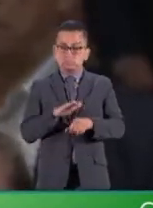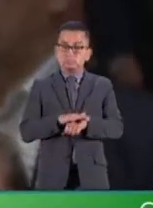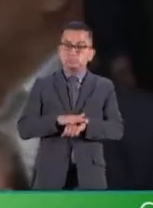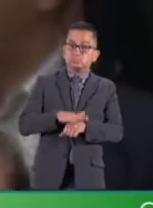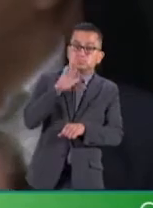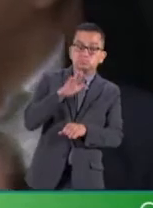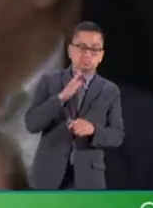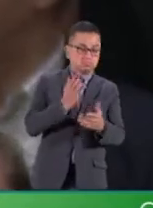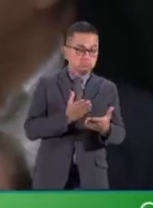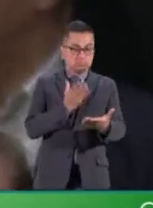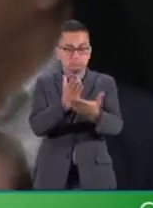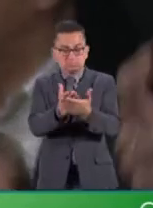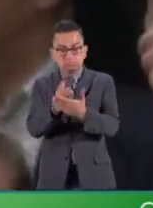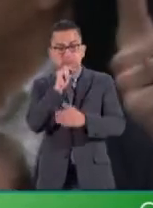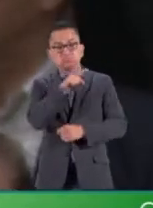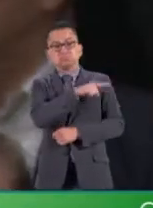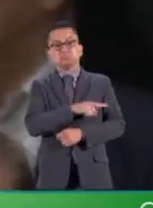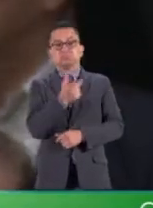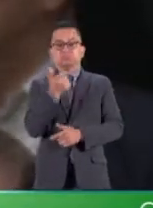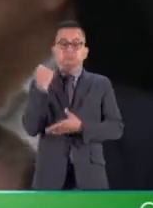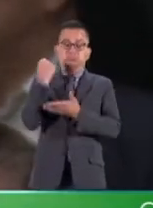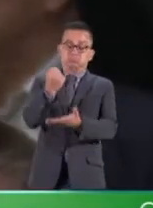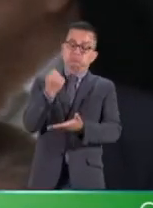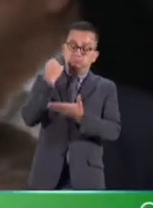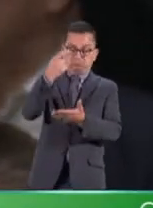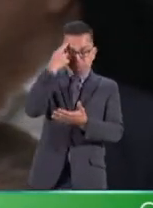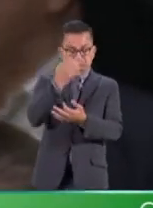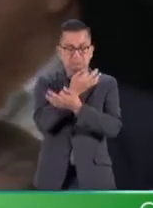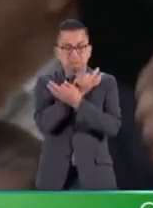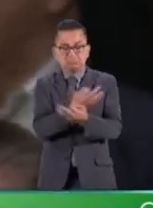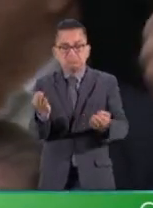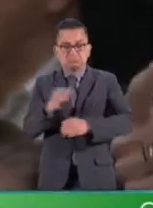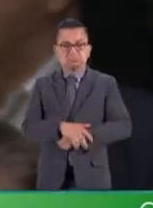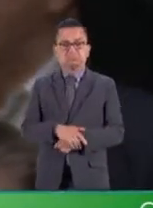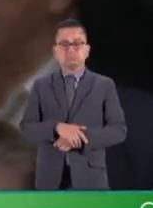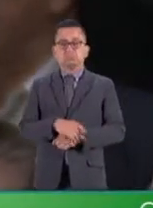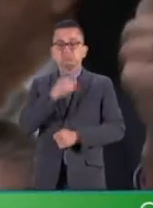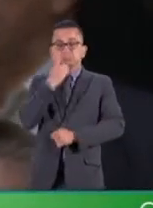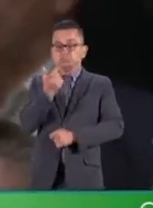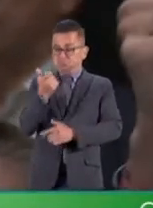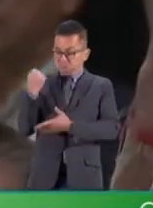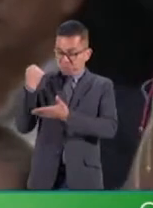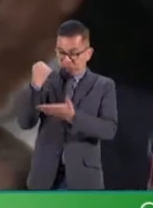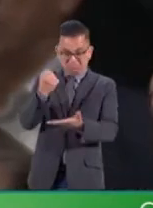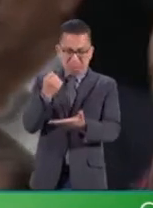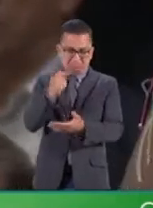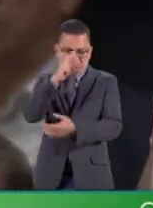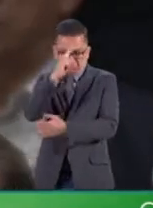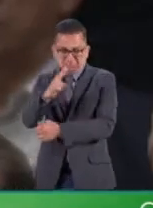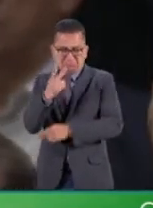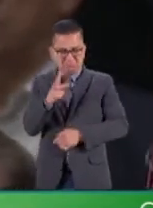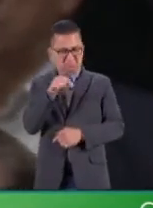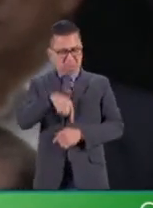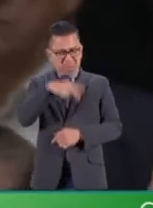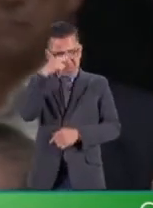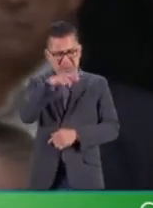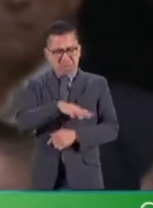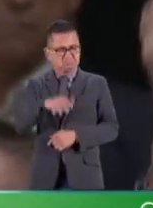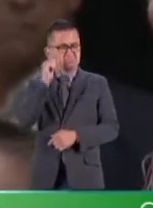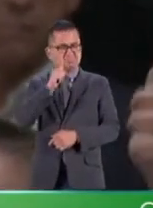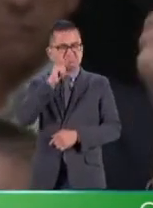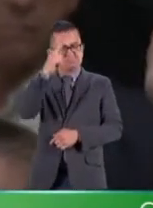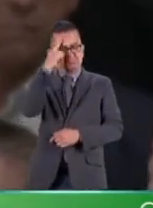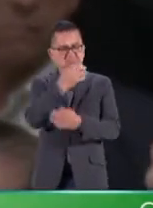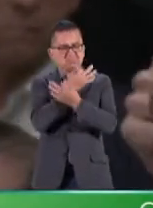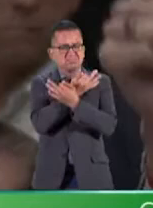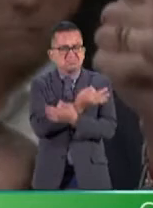para hacer campaña. Aunque se prohíbe el uso de los recursos de estas campañas, recordemos que en México el 95% de los recursos de